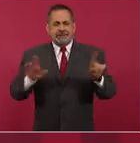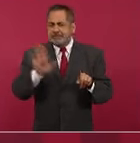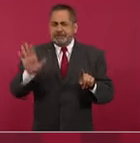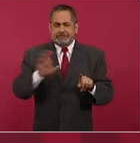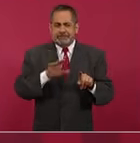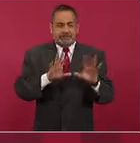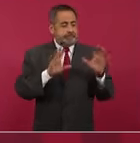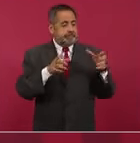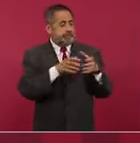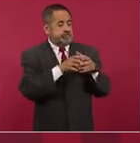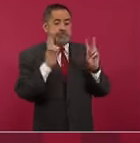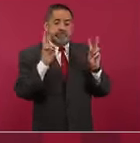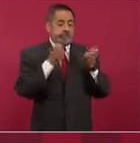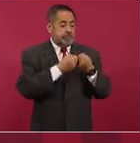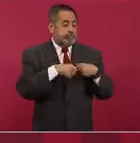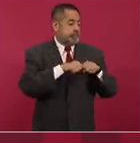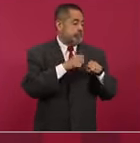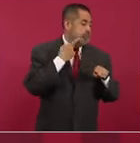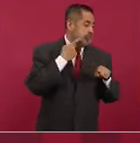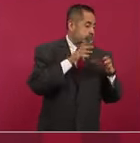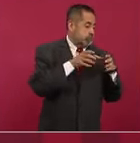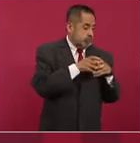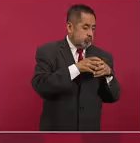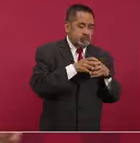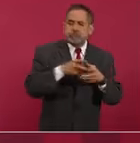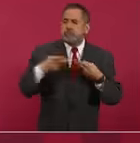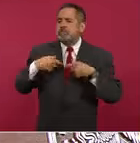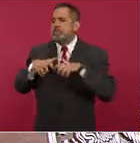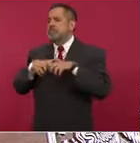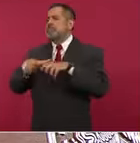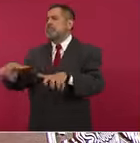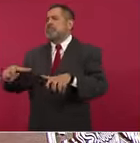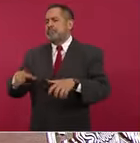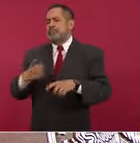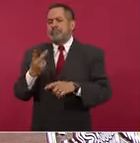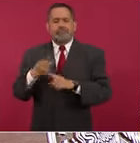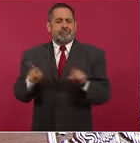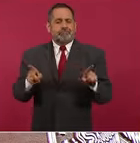la llamada sociedad política y el pueblo raso.